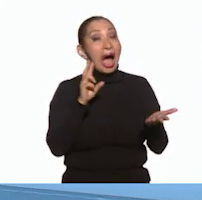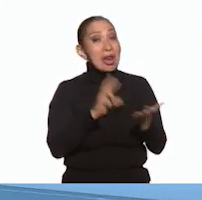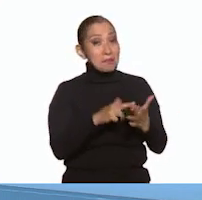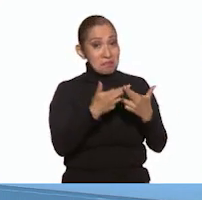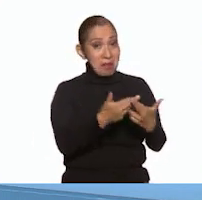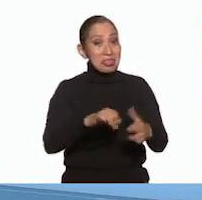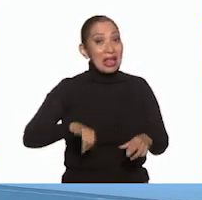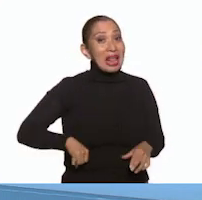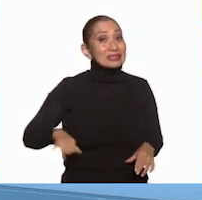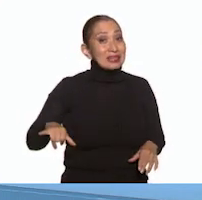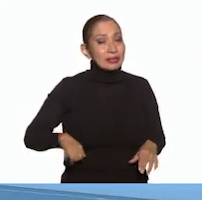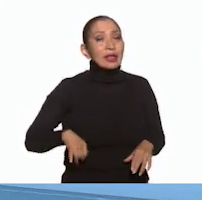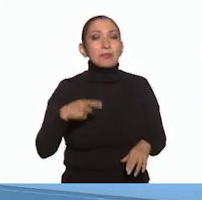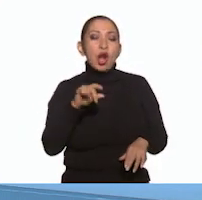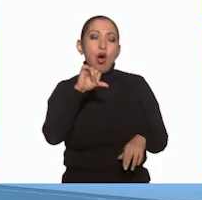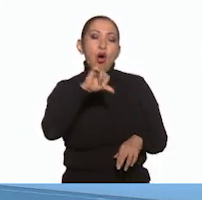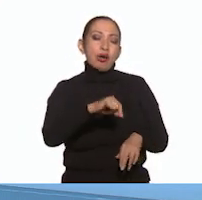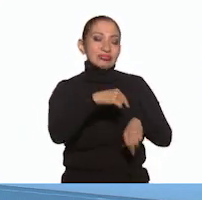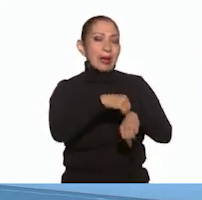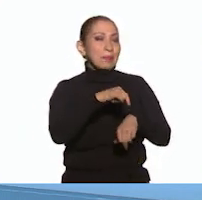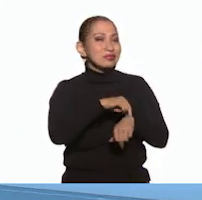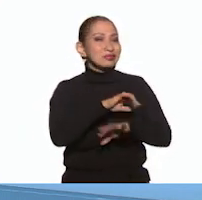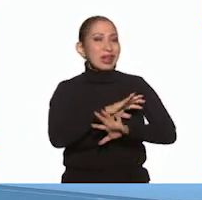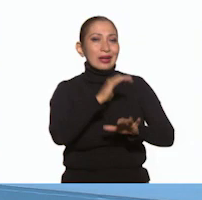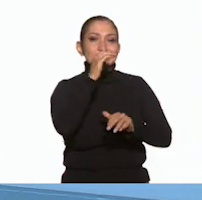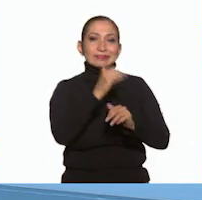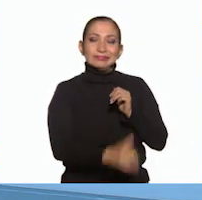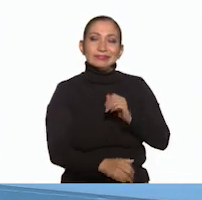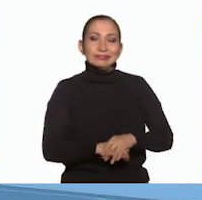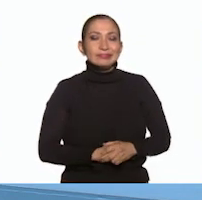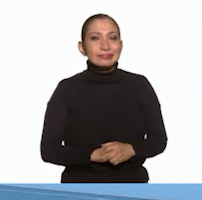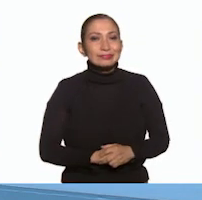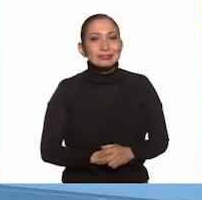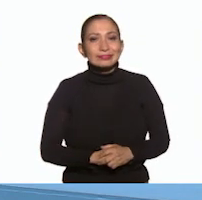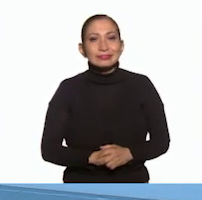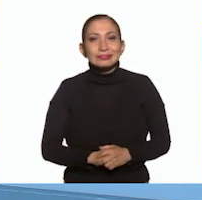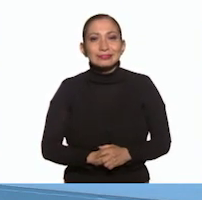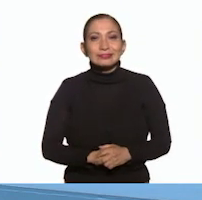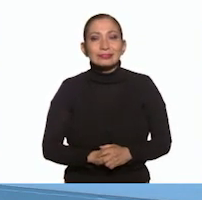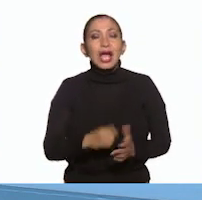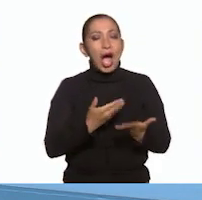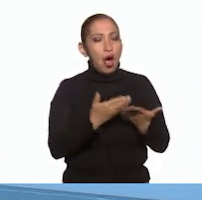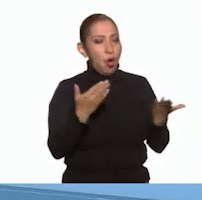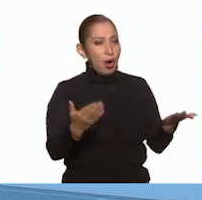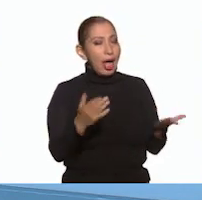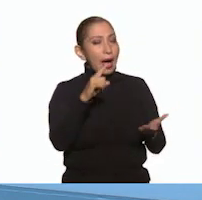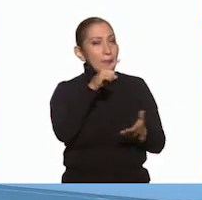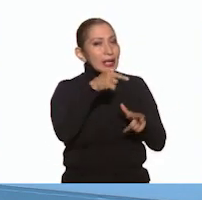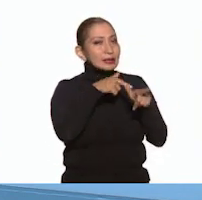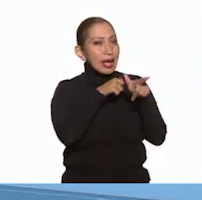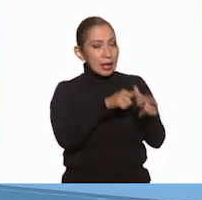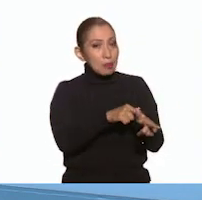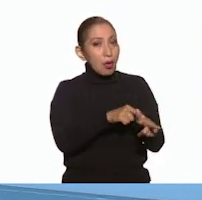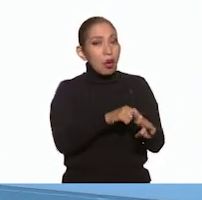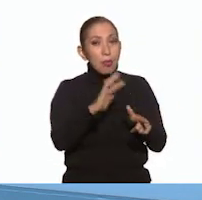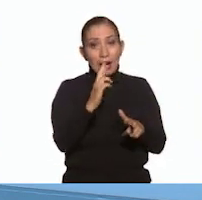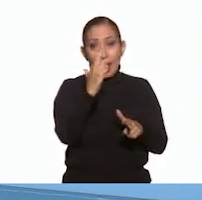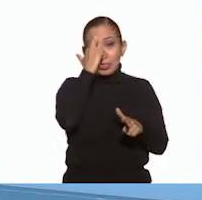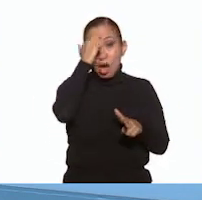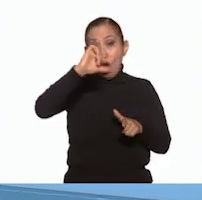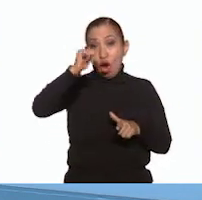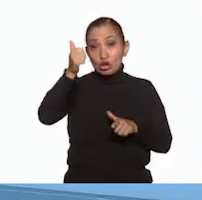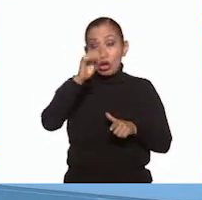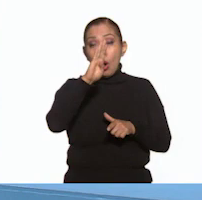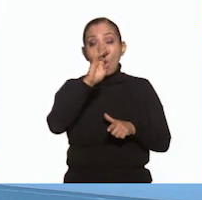también interesante, pero por hoy el tiempo pues ya está a punto de acabarse. ¿Qué le parece si seguimos con el repaso de los